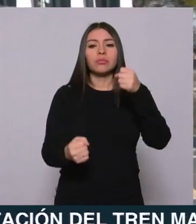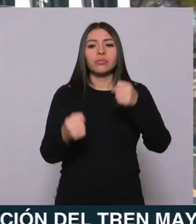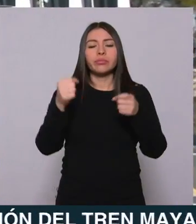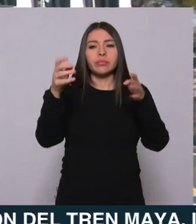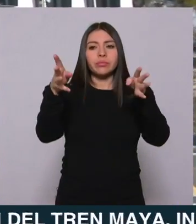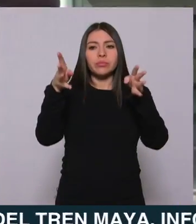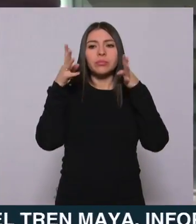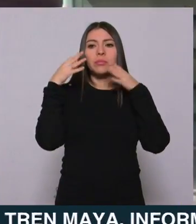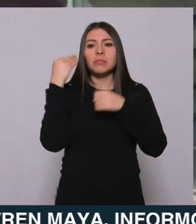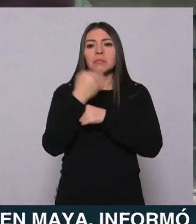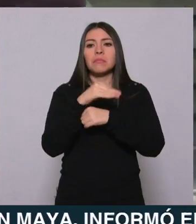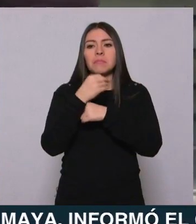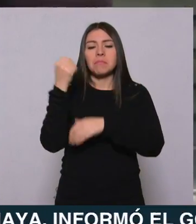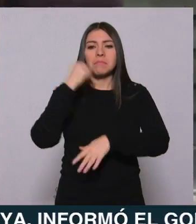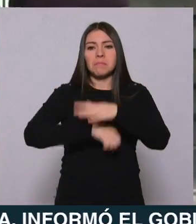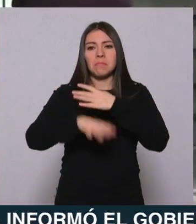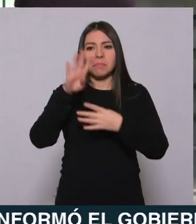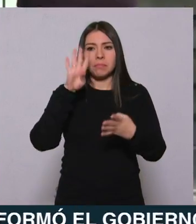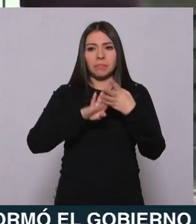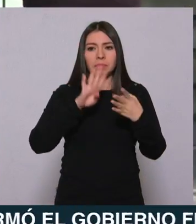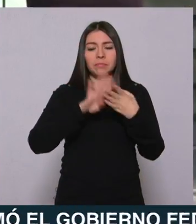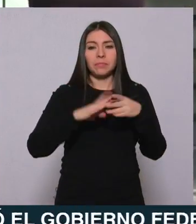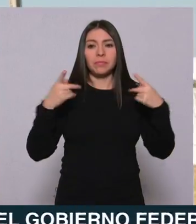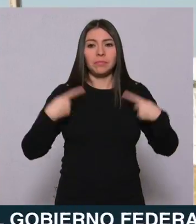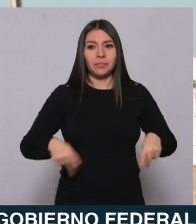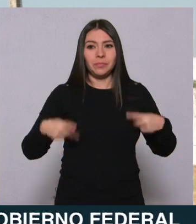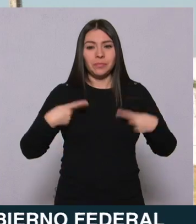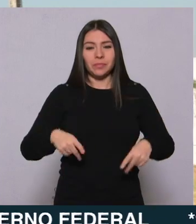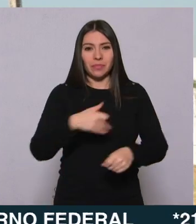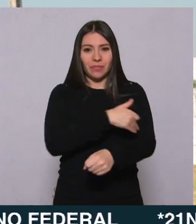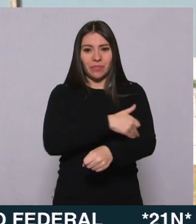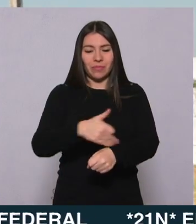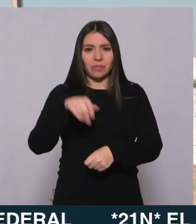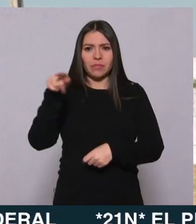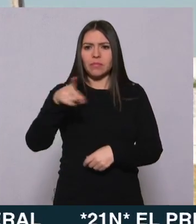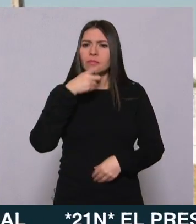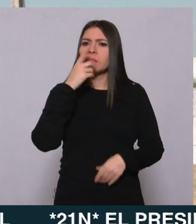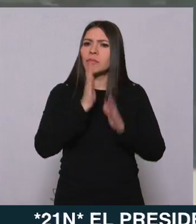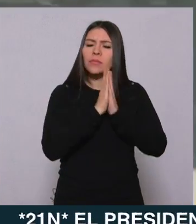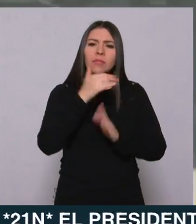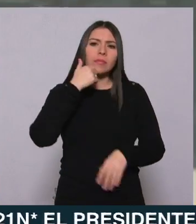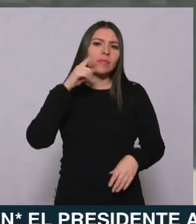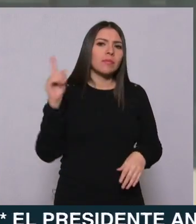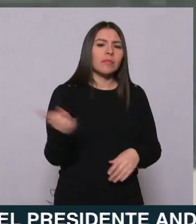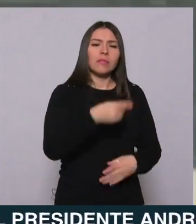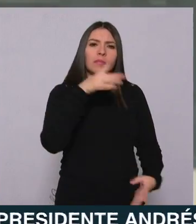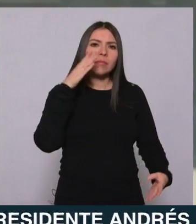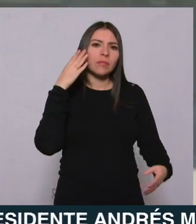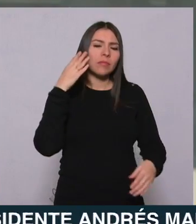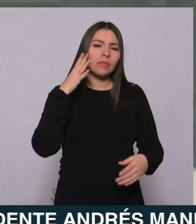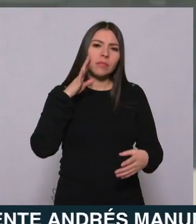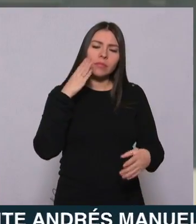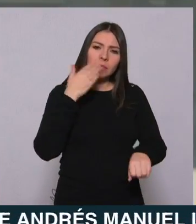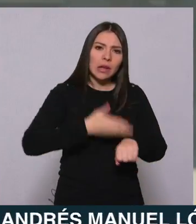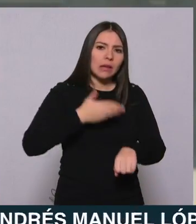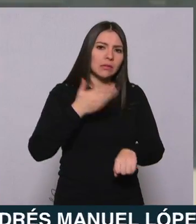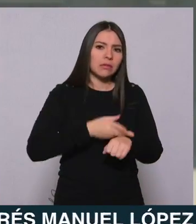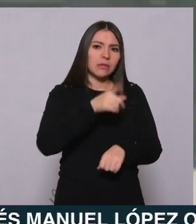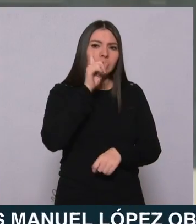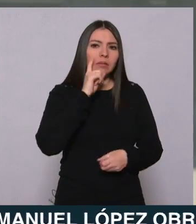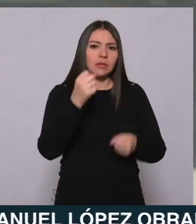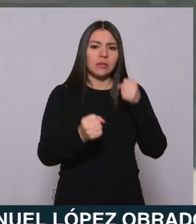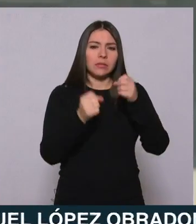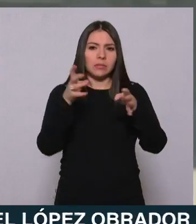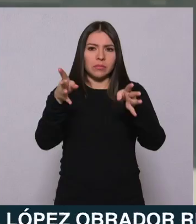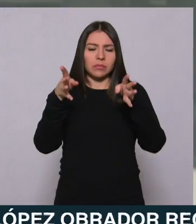preventiva justificada. Familiares exigen castigo contra la conductora del tráiler. Estamos ahorita contentos de que